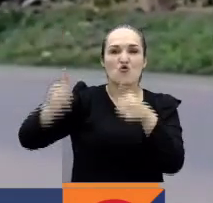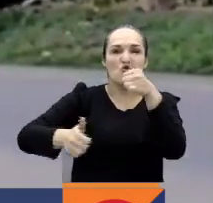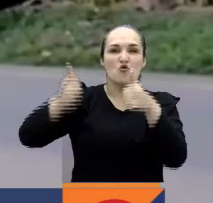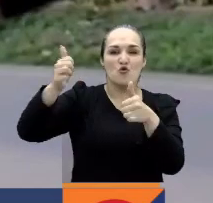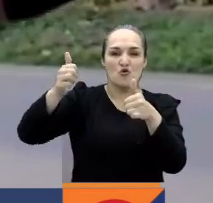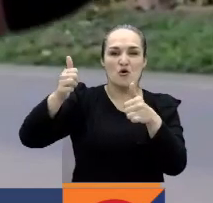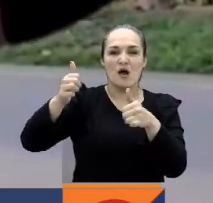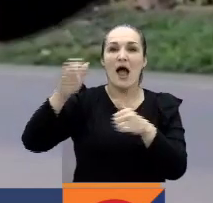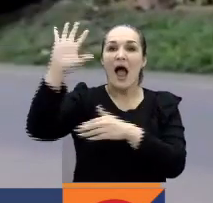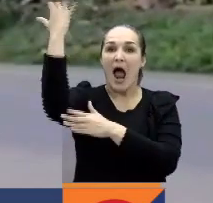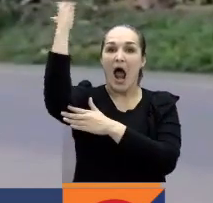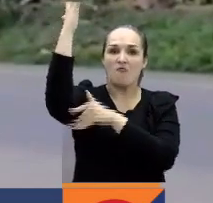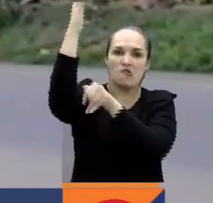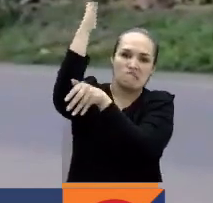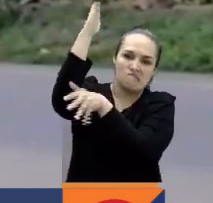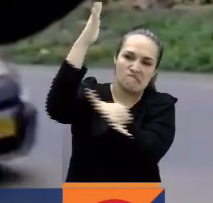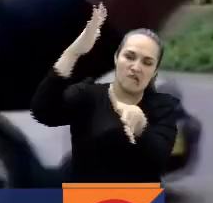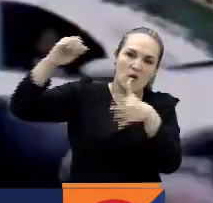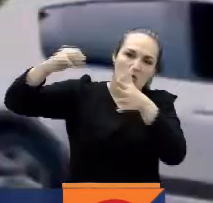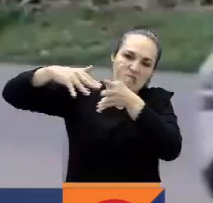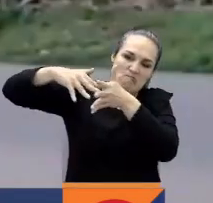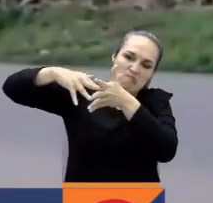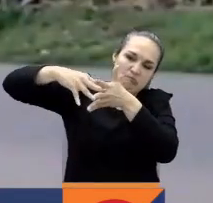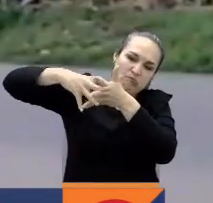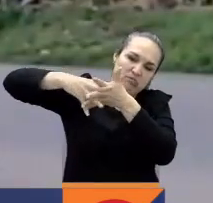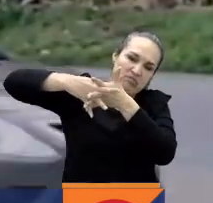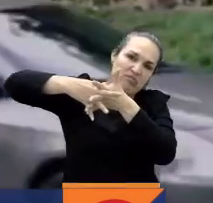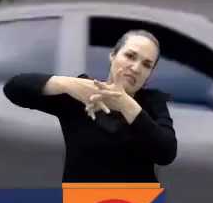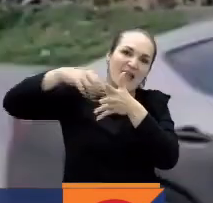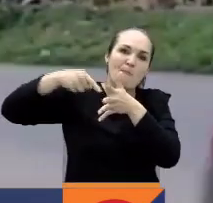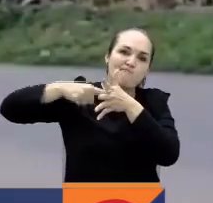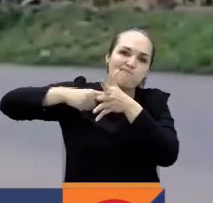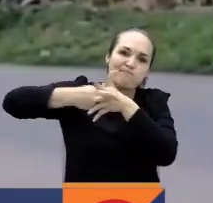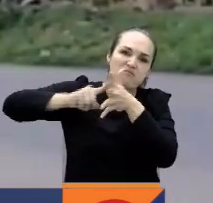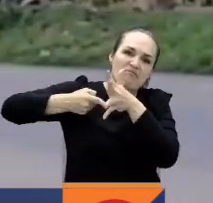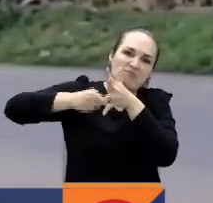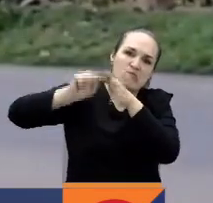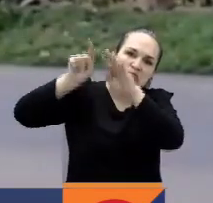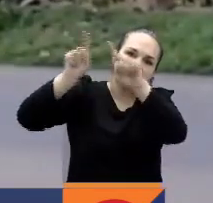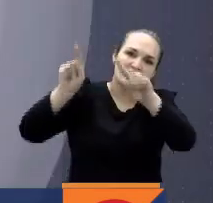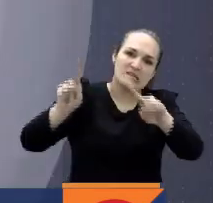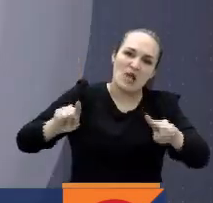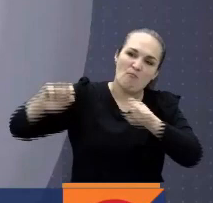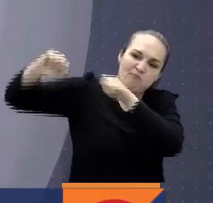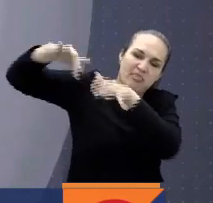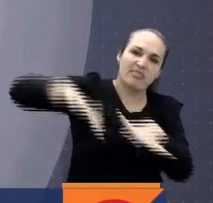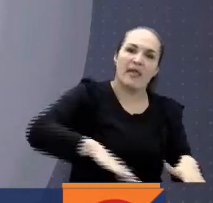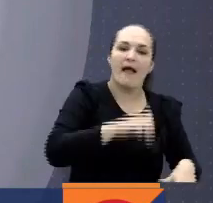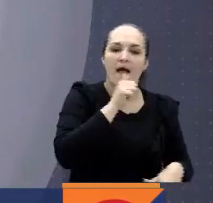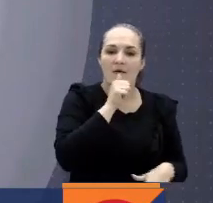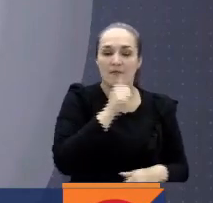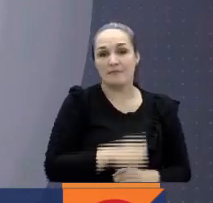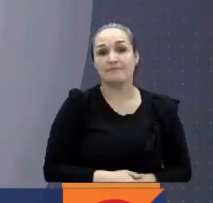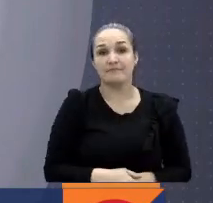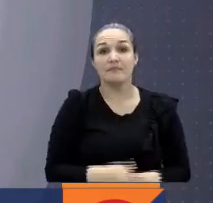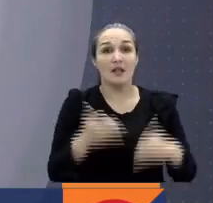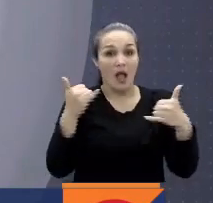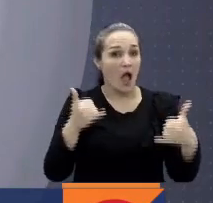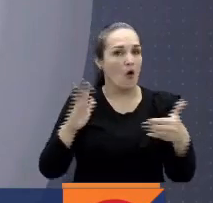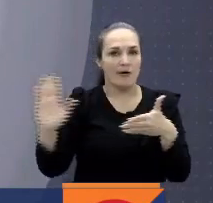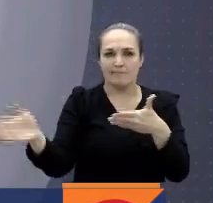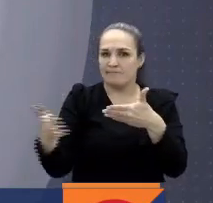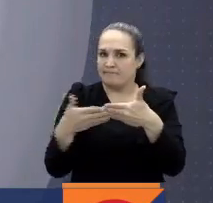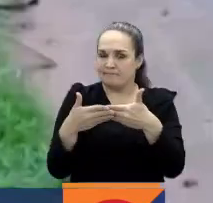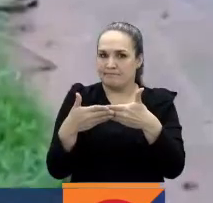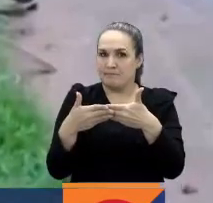los árboles. Y esas raíces de los árboles perfora el concreto y por ahí se va el agua. Aunque el paso se encuentra restringido,